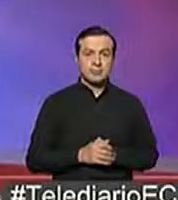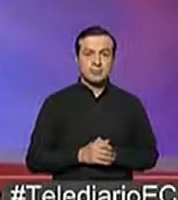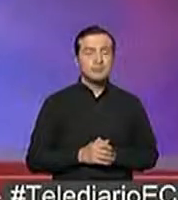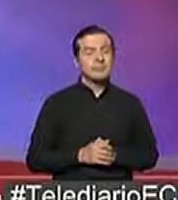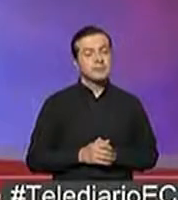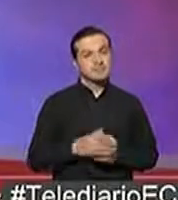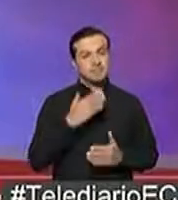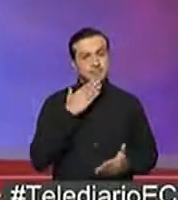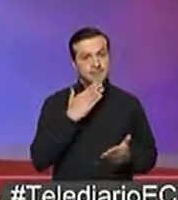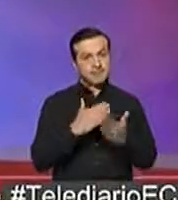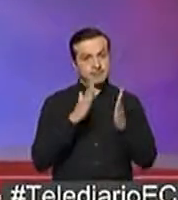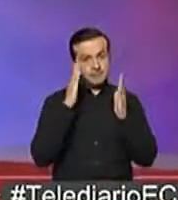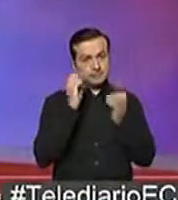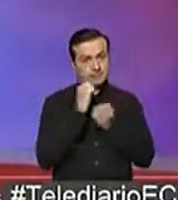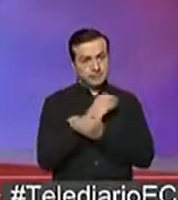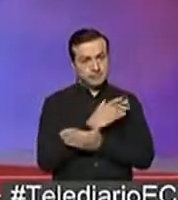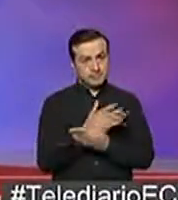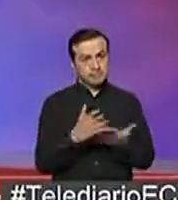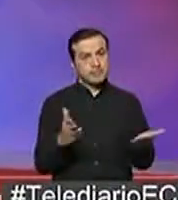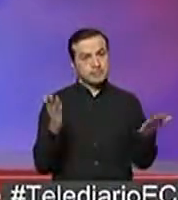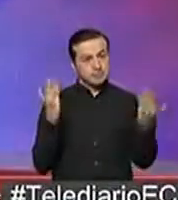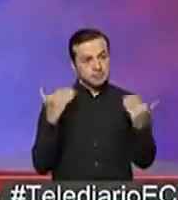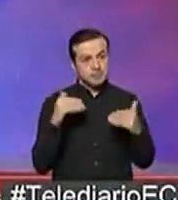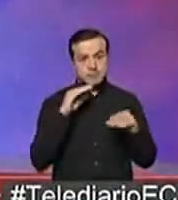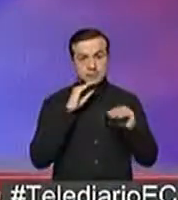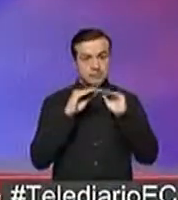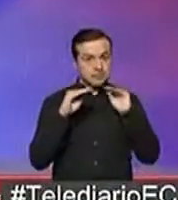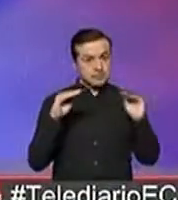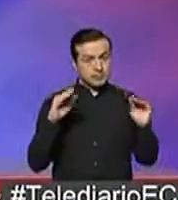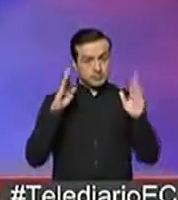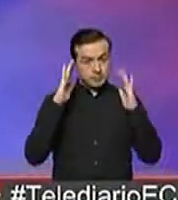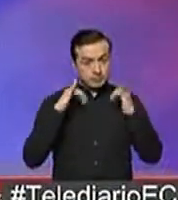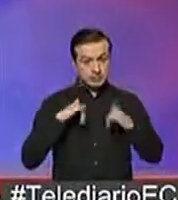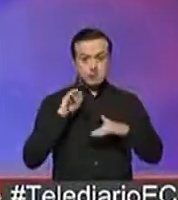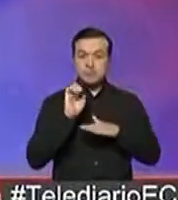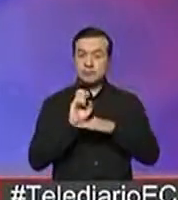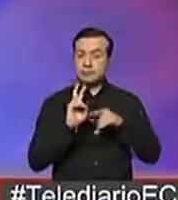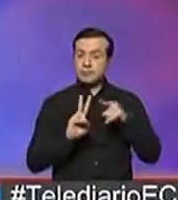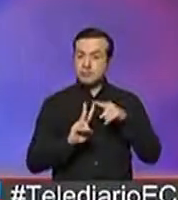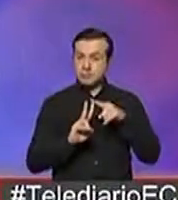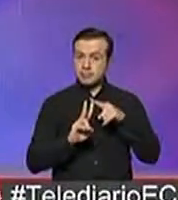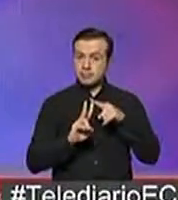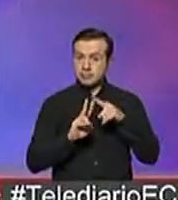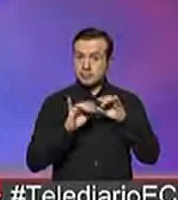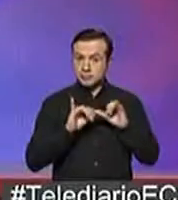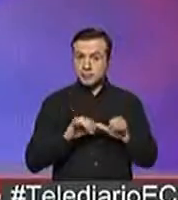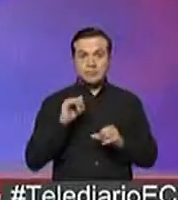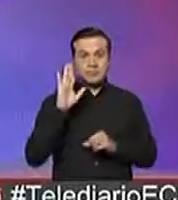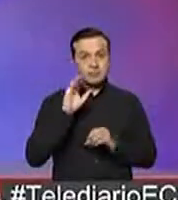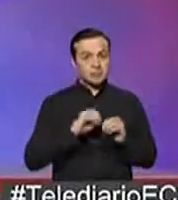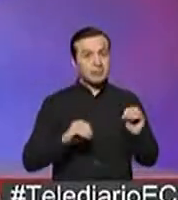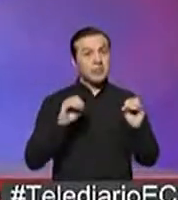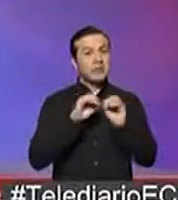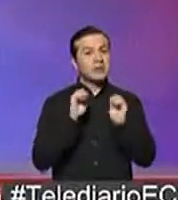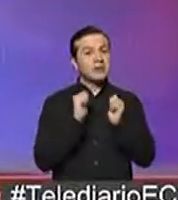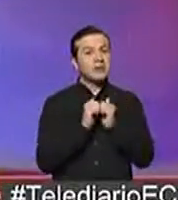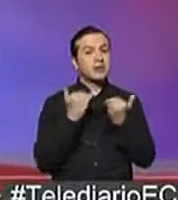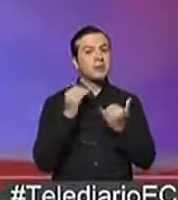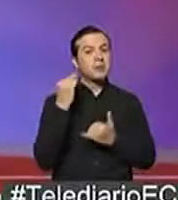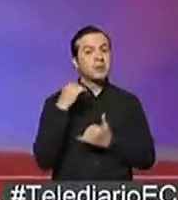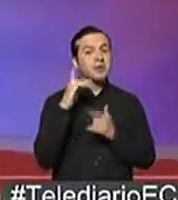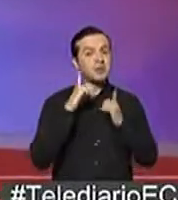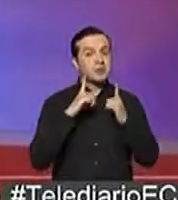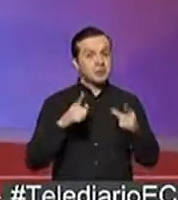Gracias por acompañarnos en esta mañana en Telediario. Lo invitamos a continuar con la señal de Ecuador TV. Enseguida venimos con el programa Más Cerca en este miércoles de